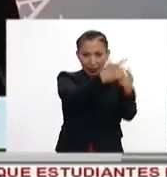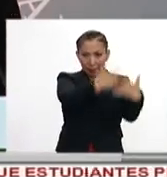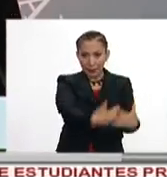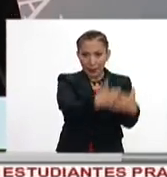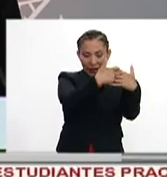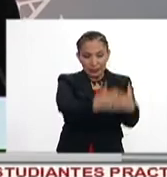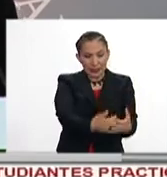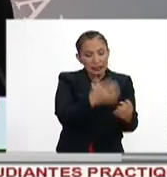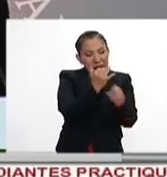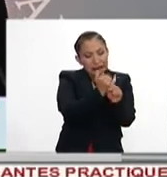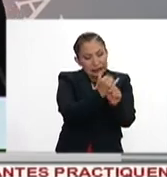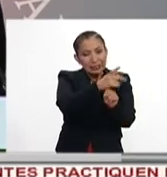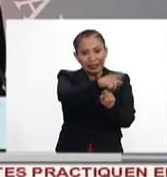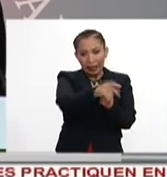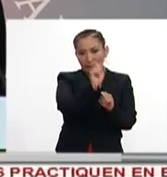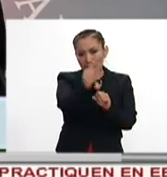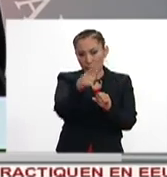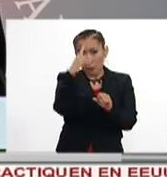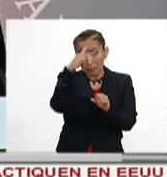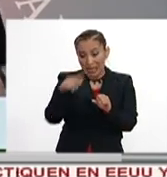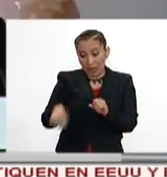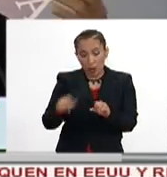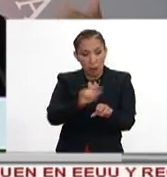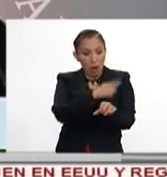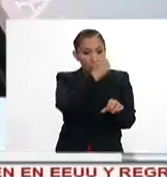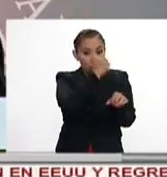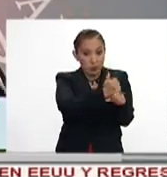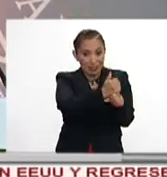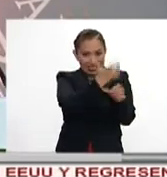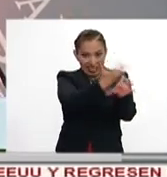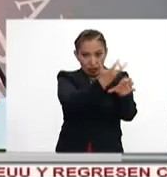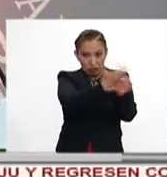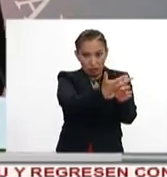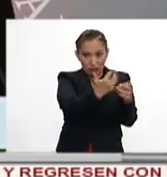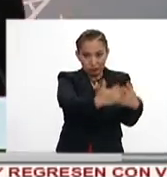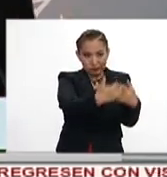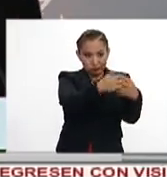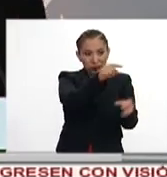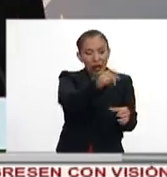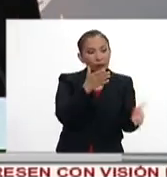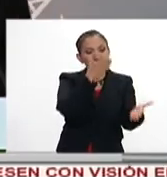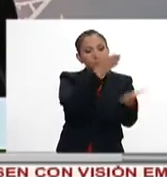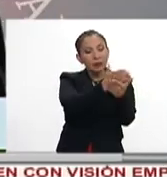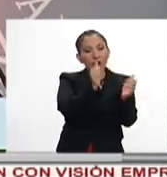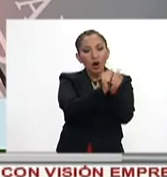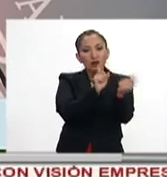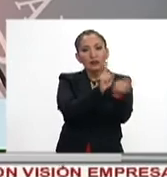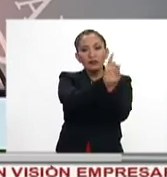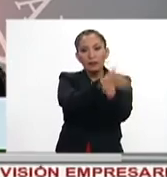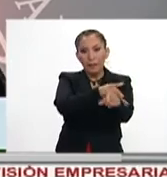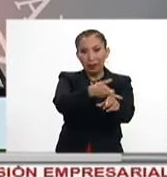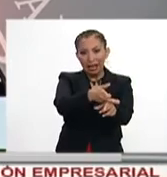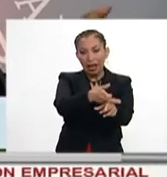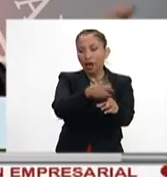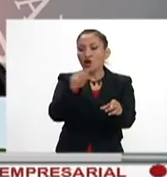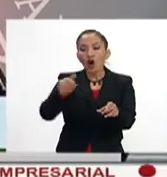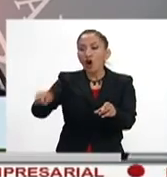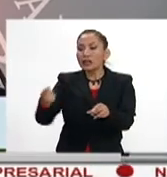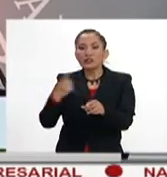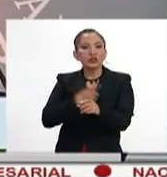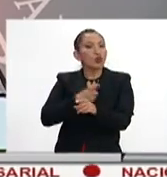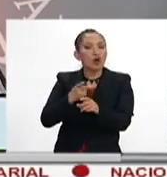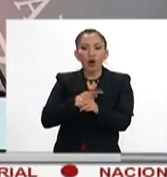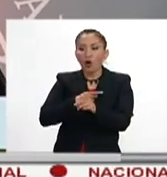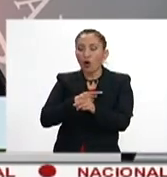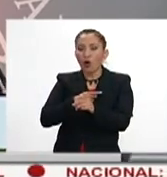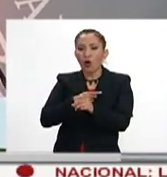empresas de nuestros paisanos mexicanos allá en Estados Unidos van a estar llegando con las familias. O sea, la idea no es